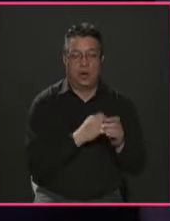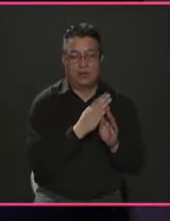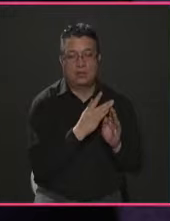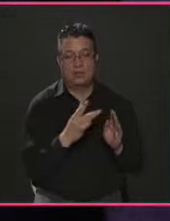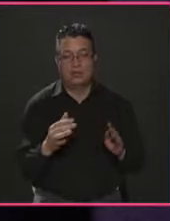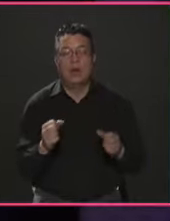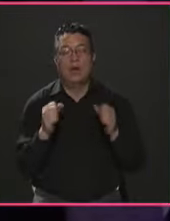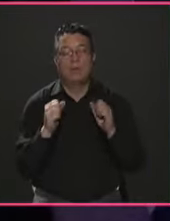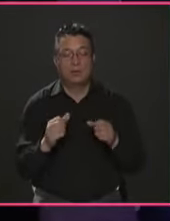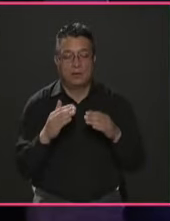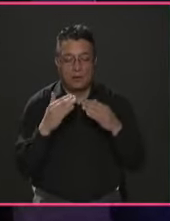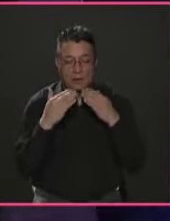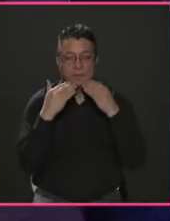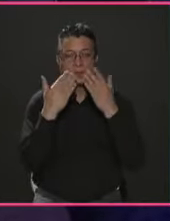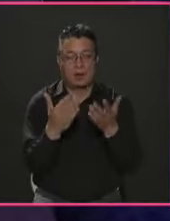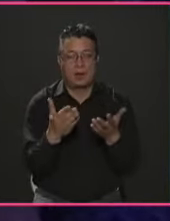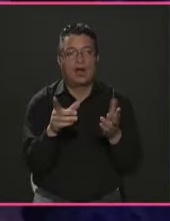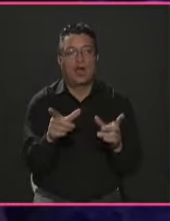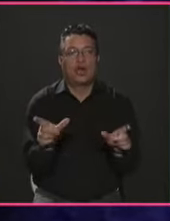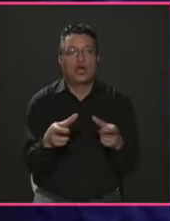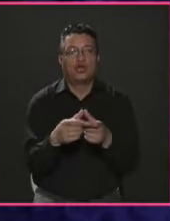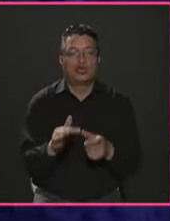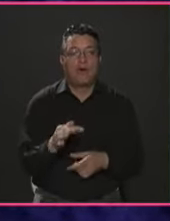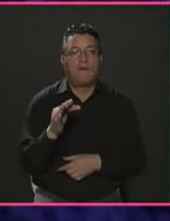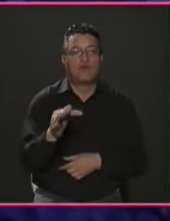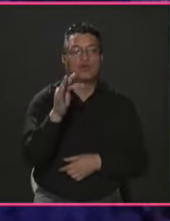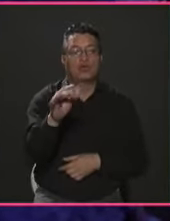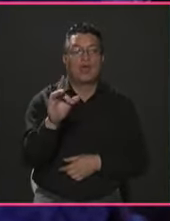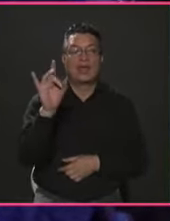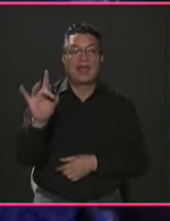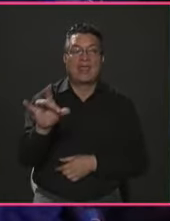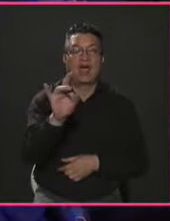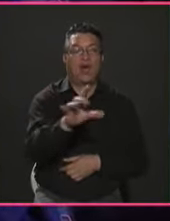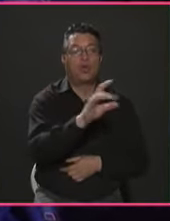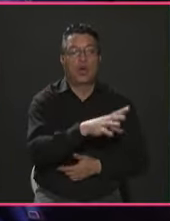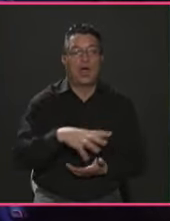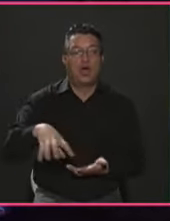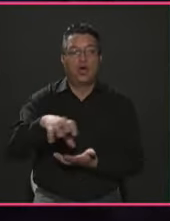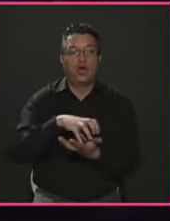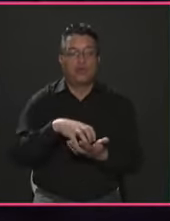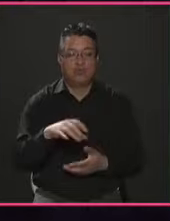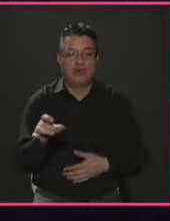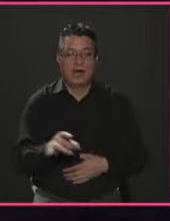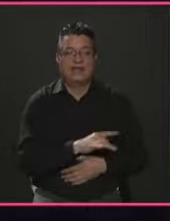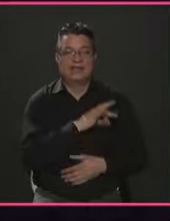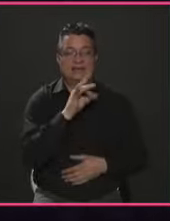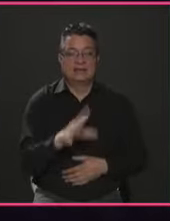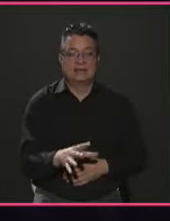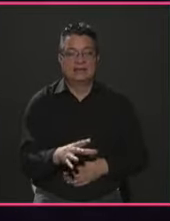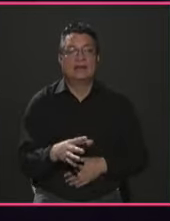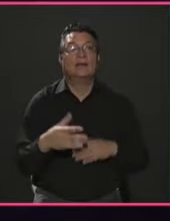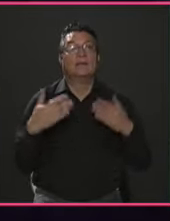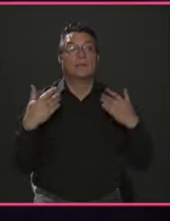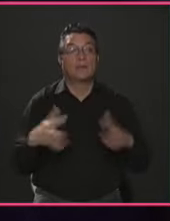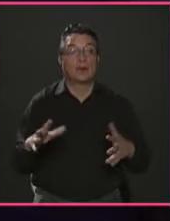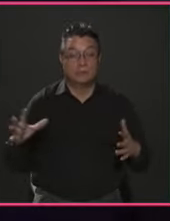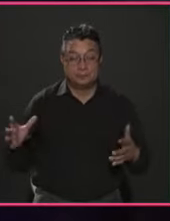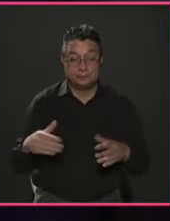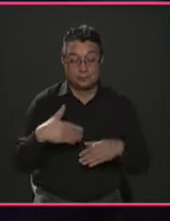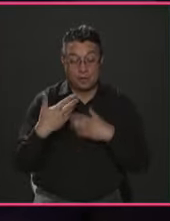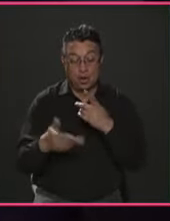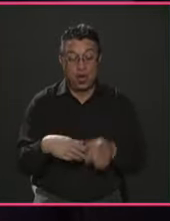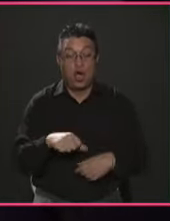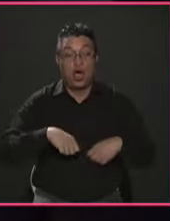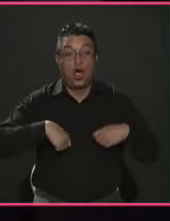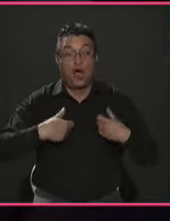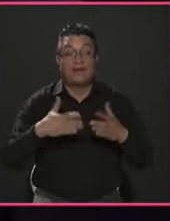poder generar el congreso del futuro en cada una de las comunas del país llevando a los jóvenes